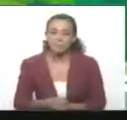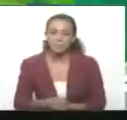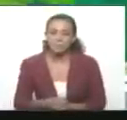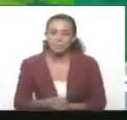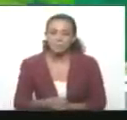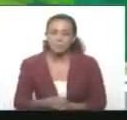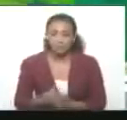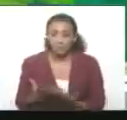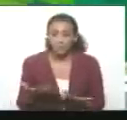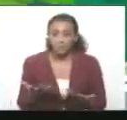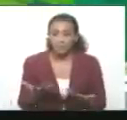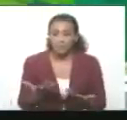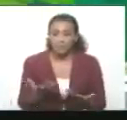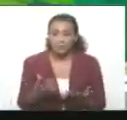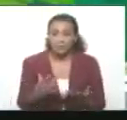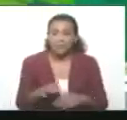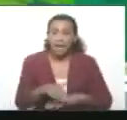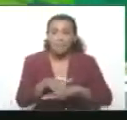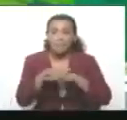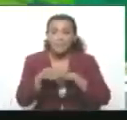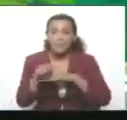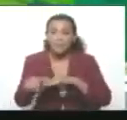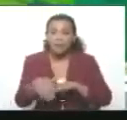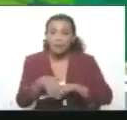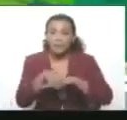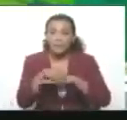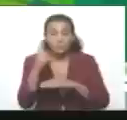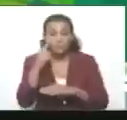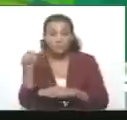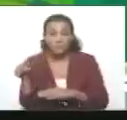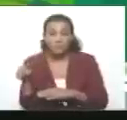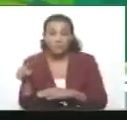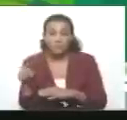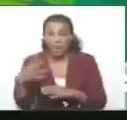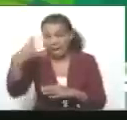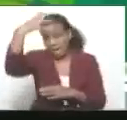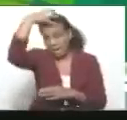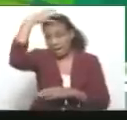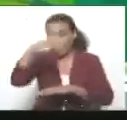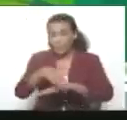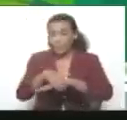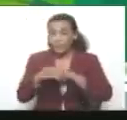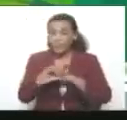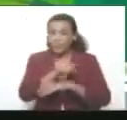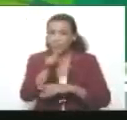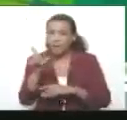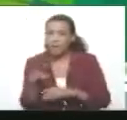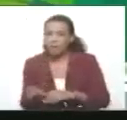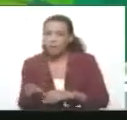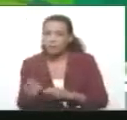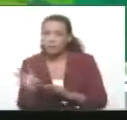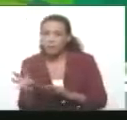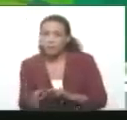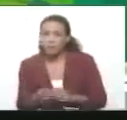el reino de la Gran Bretaña el reino de la Gran Bretaña